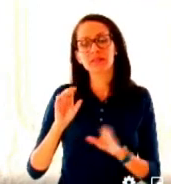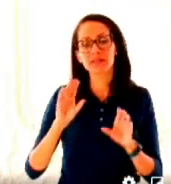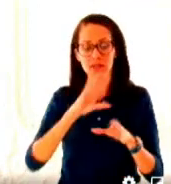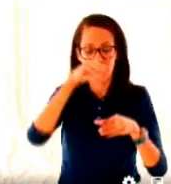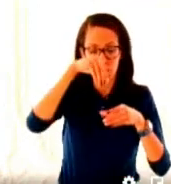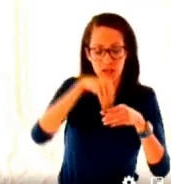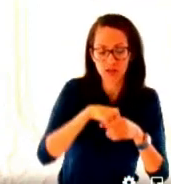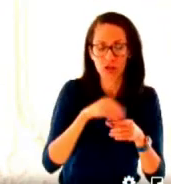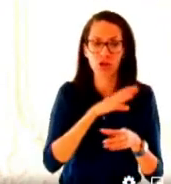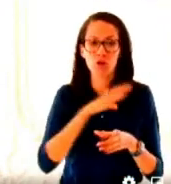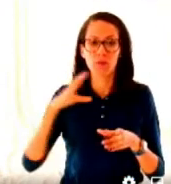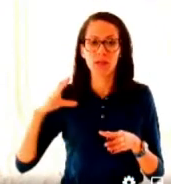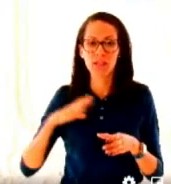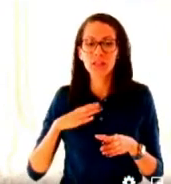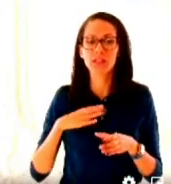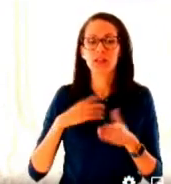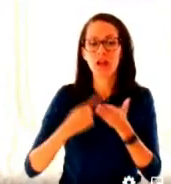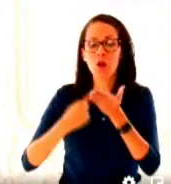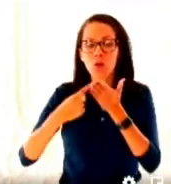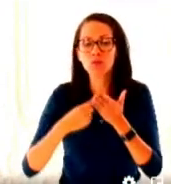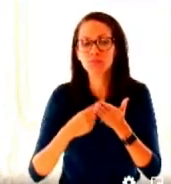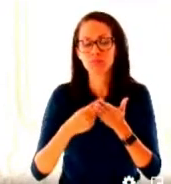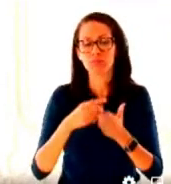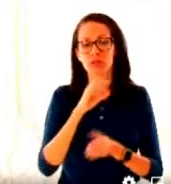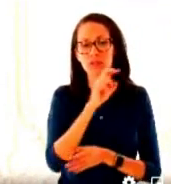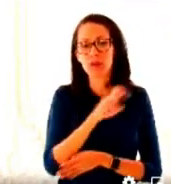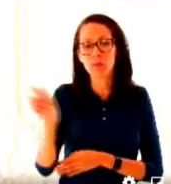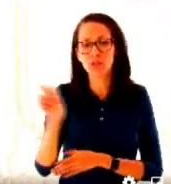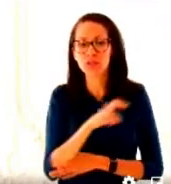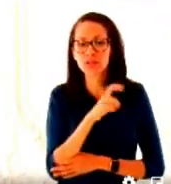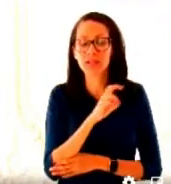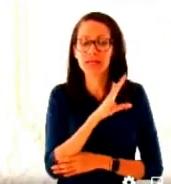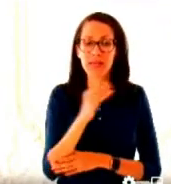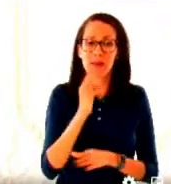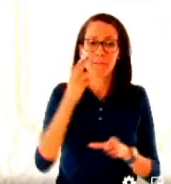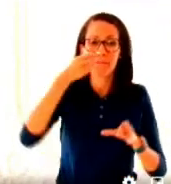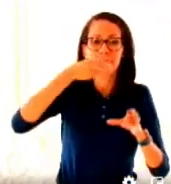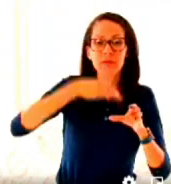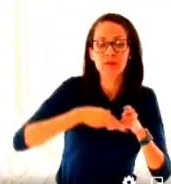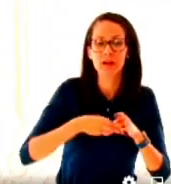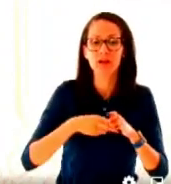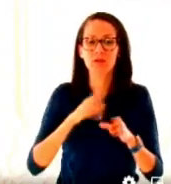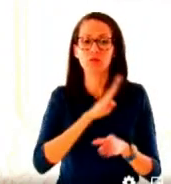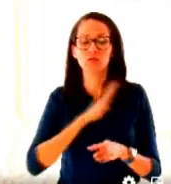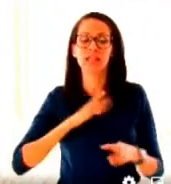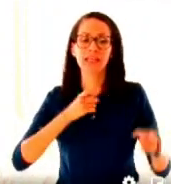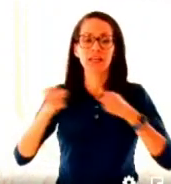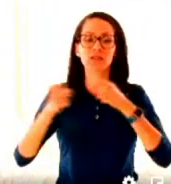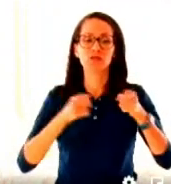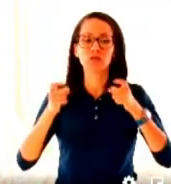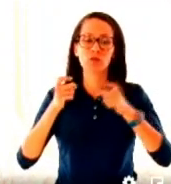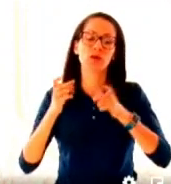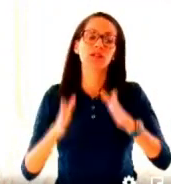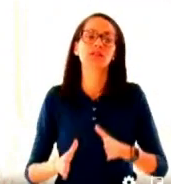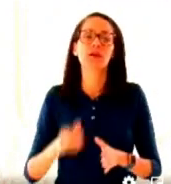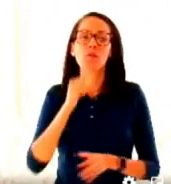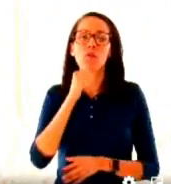de Transportación y pertenece a la Junta de Directores de la Sociedad de Mujeres